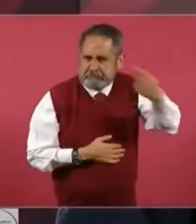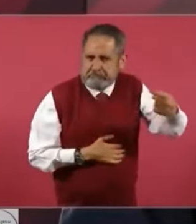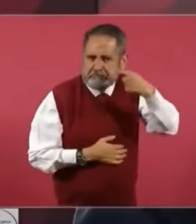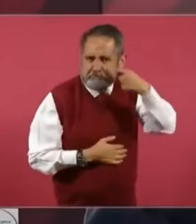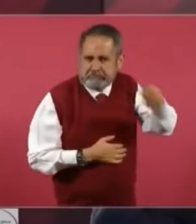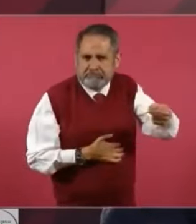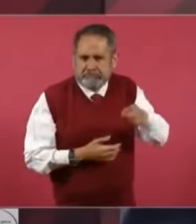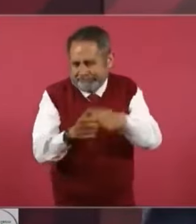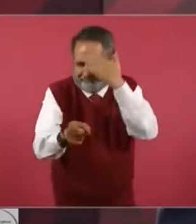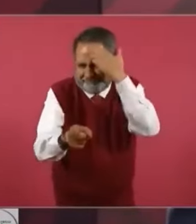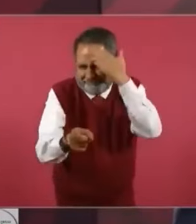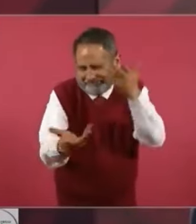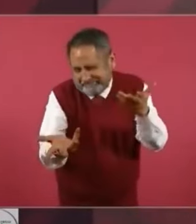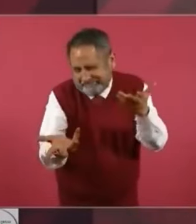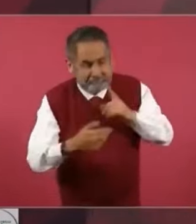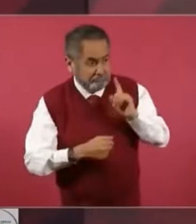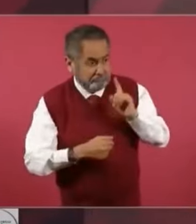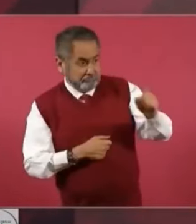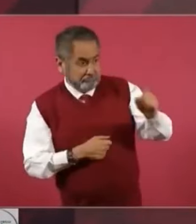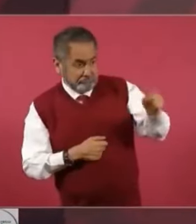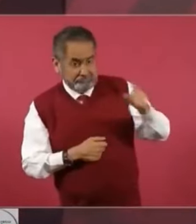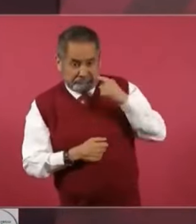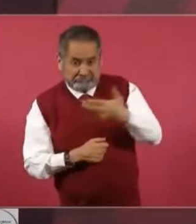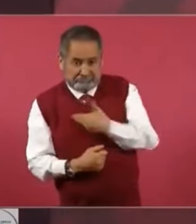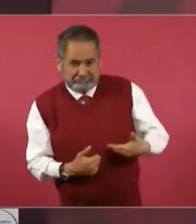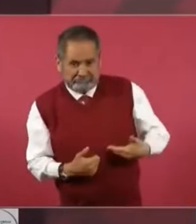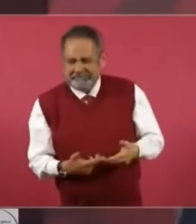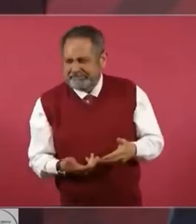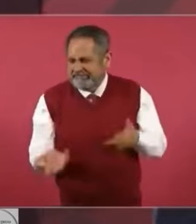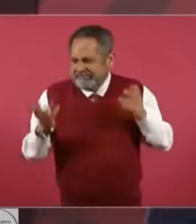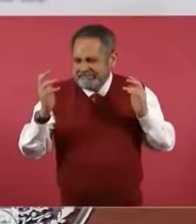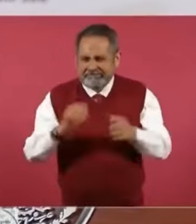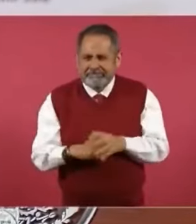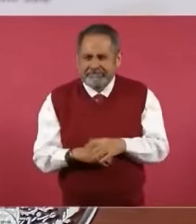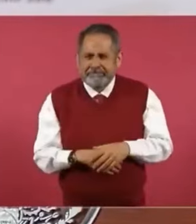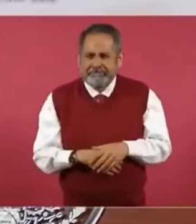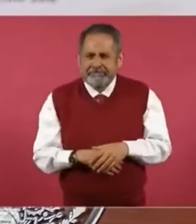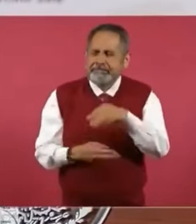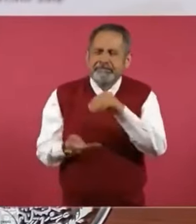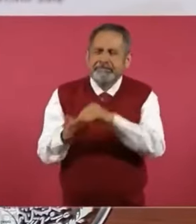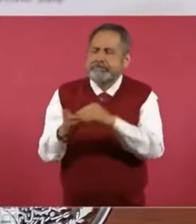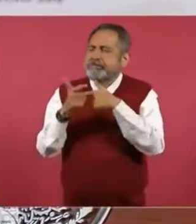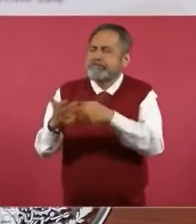allá saben quién, y seguir con la misma